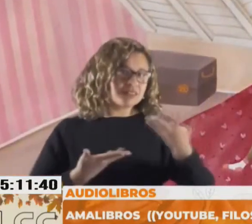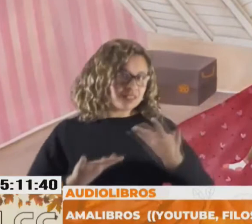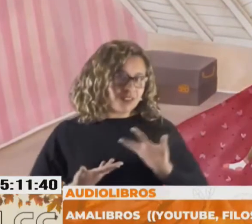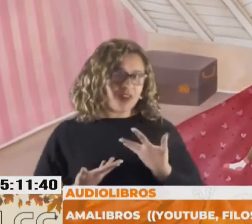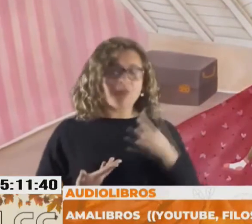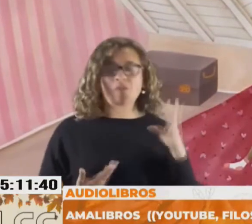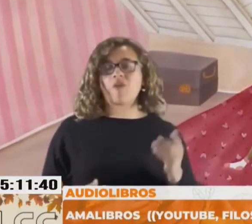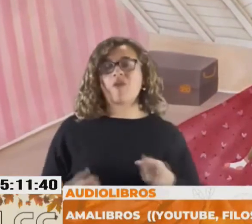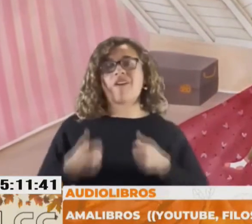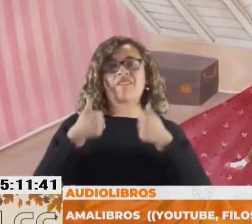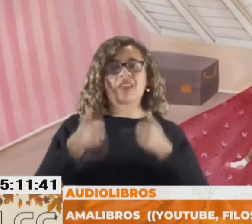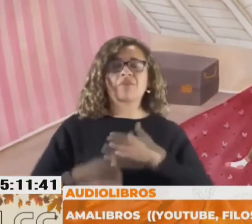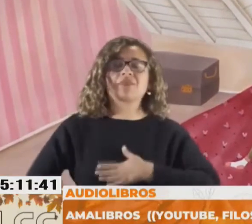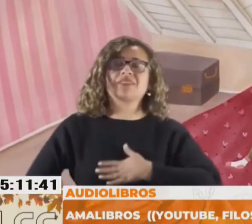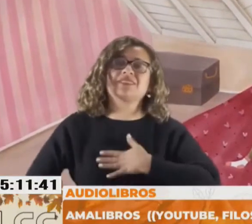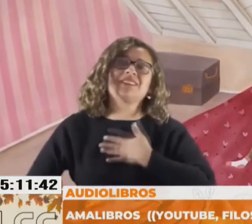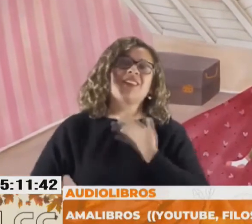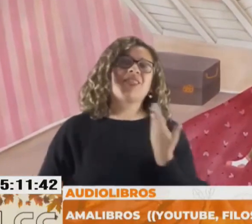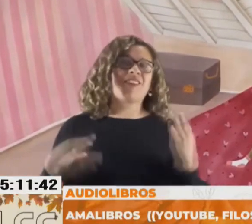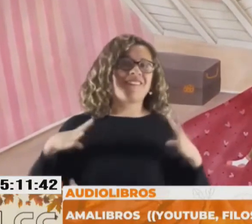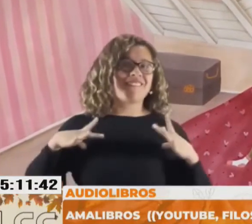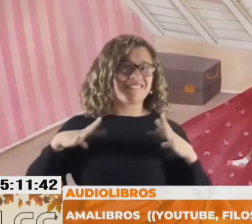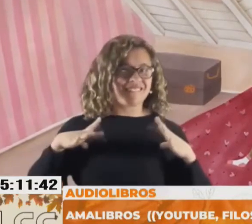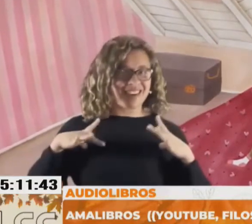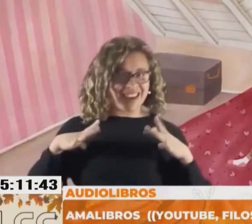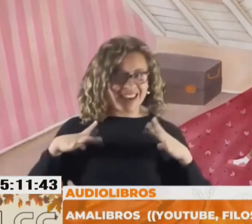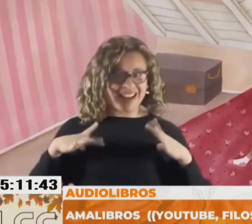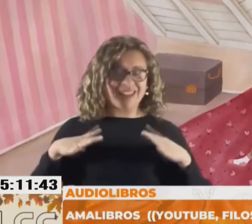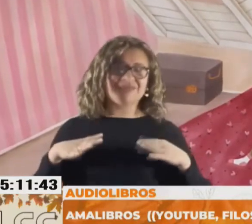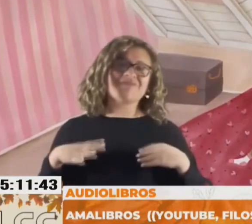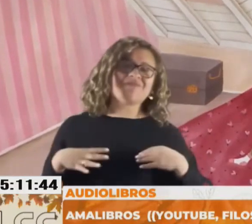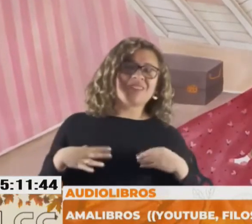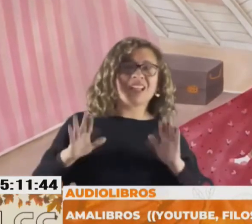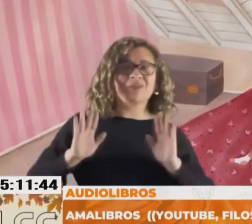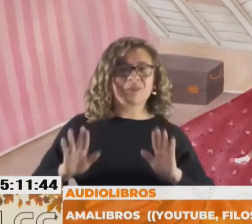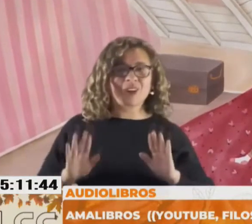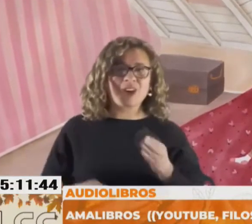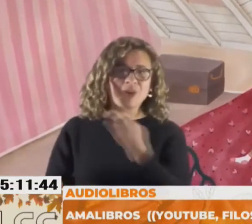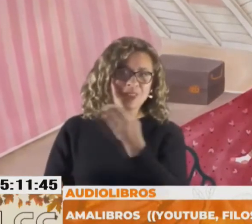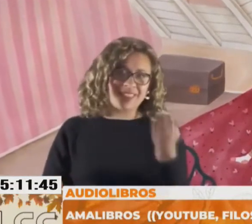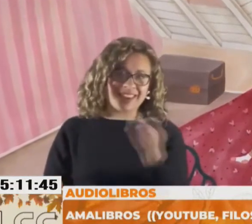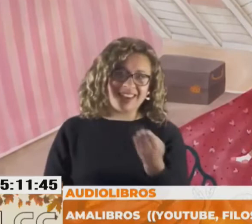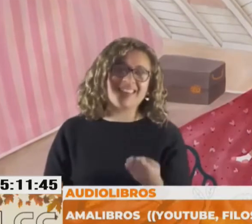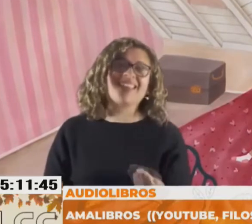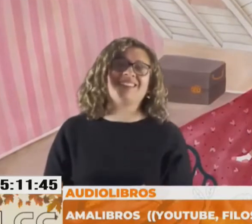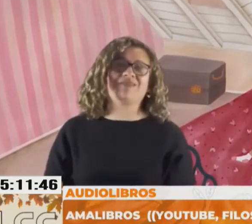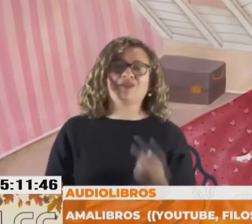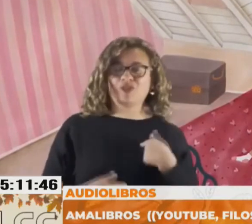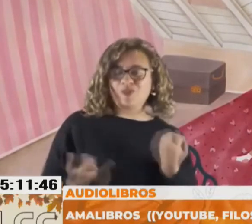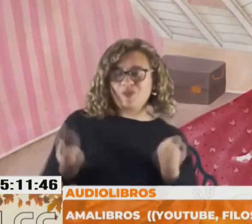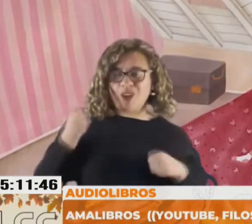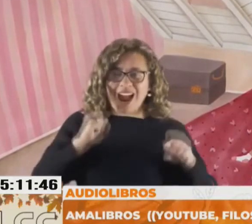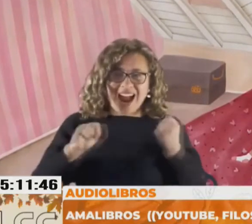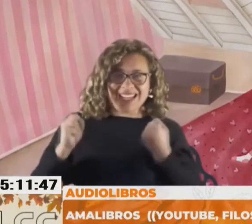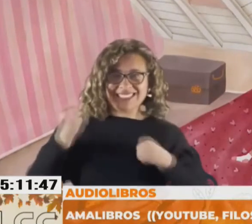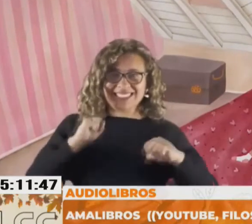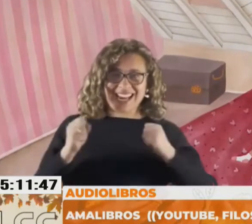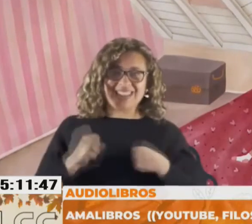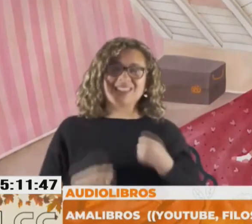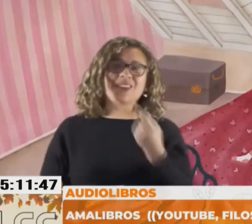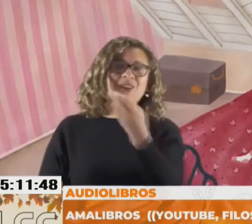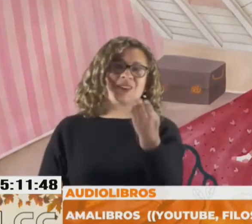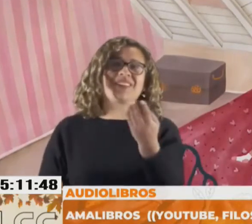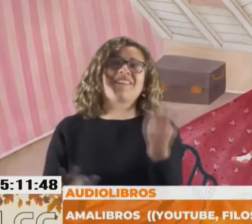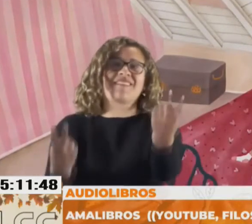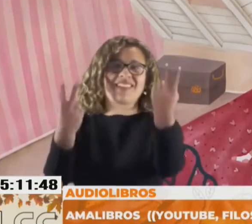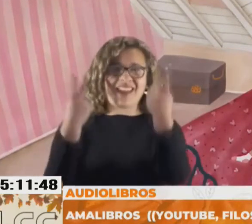otras personas en modo radioteatro que otra agrupación hizo, y ellos la recomiendan en su canal de YouTube. Por ejemplo, está